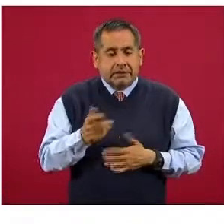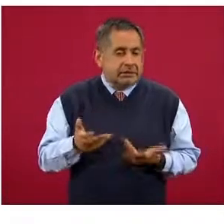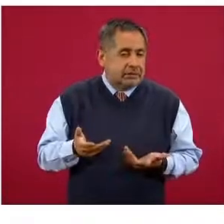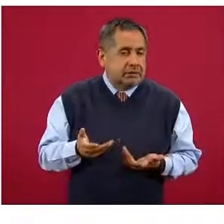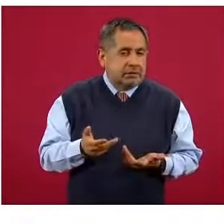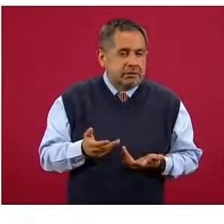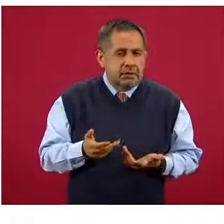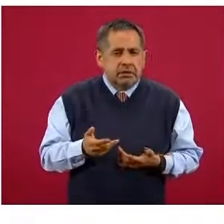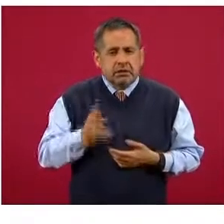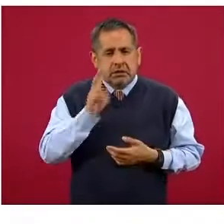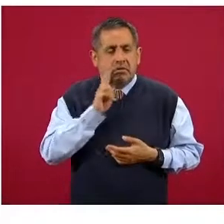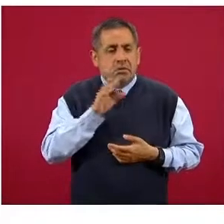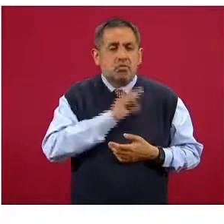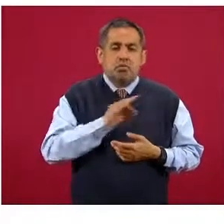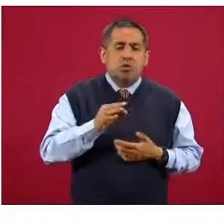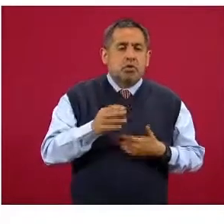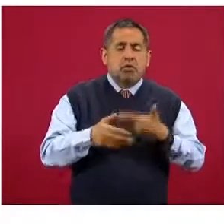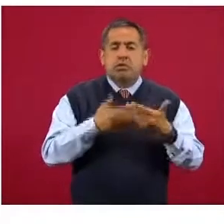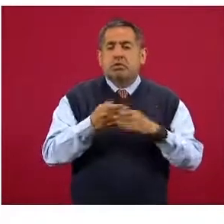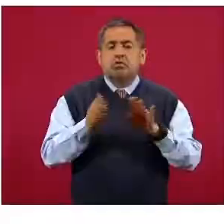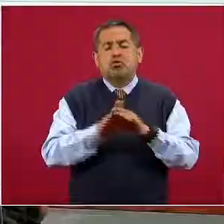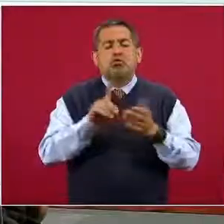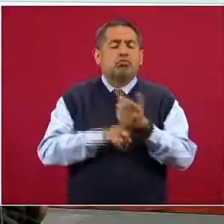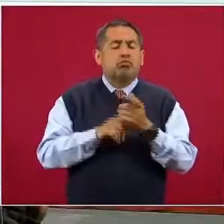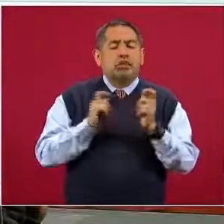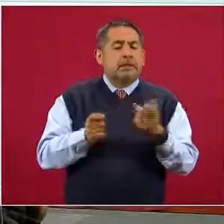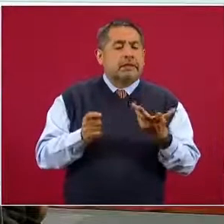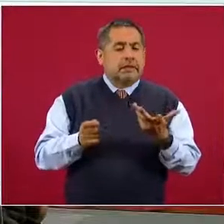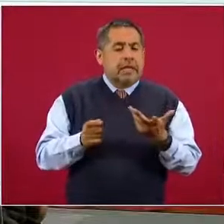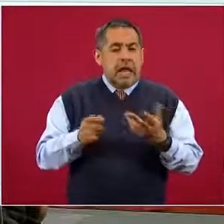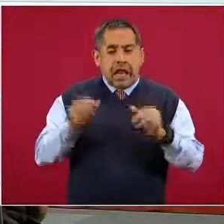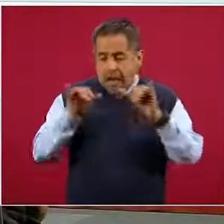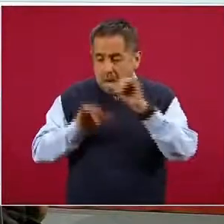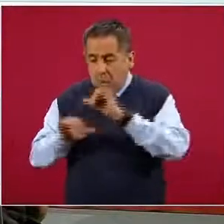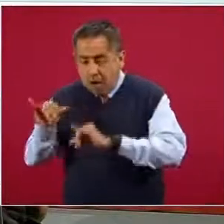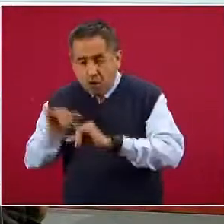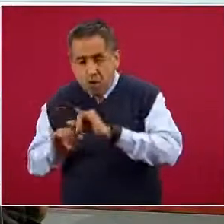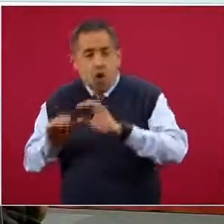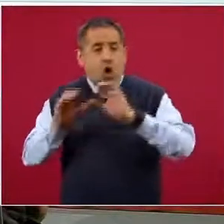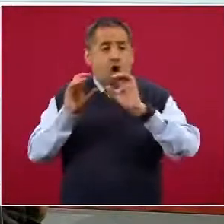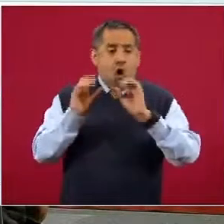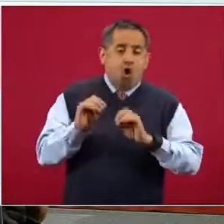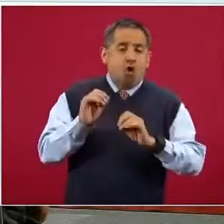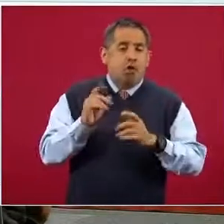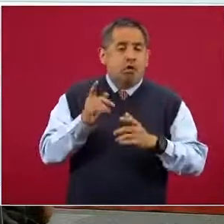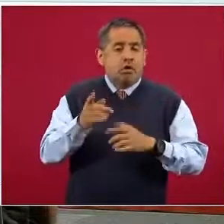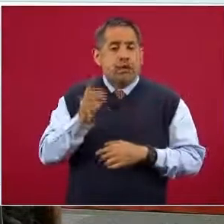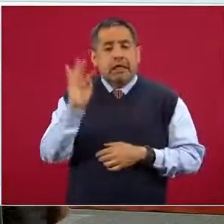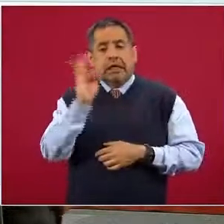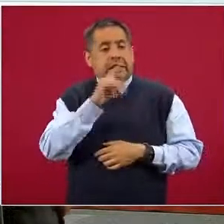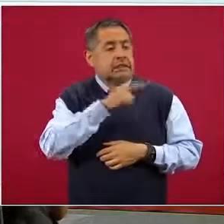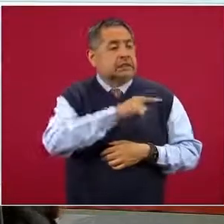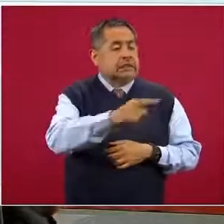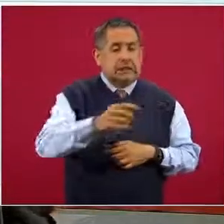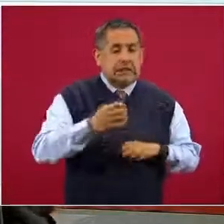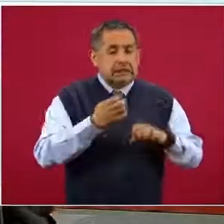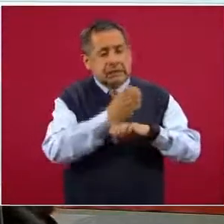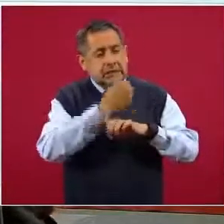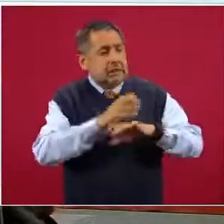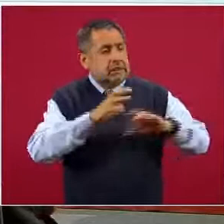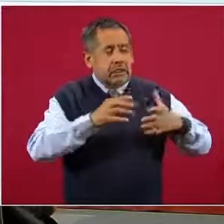de poder obtener un resultado de laboratorio o por la vía de que las entidades